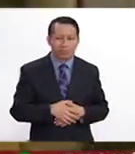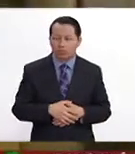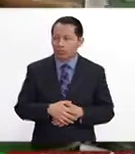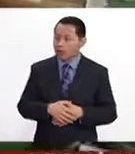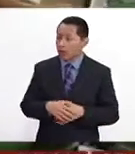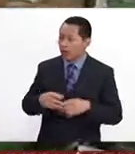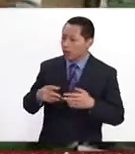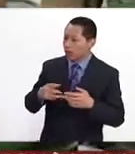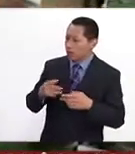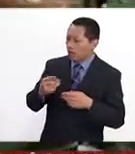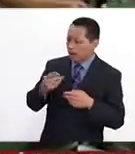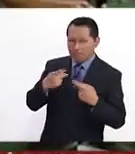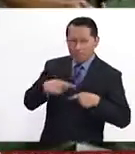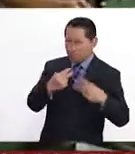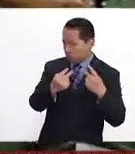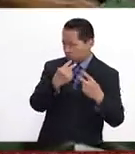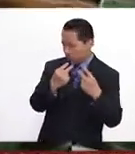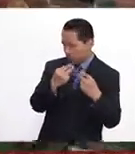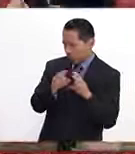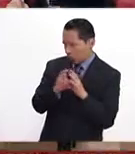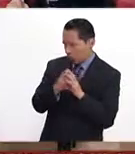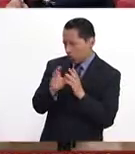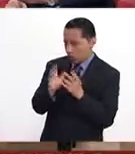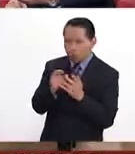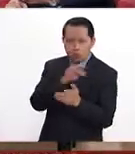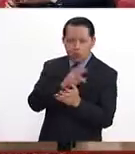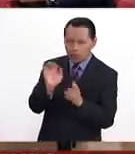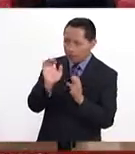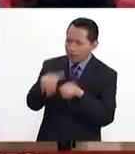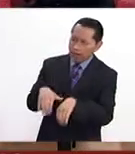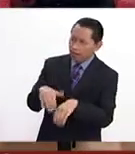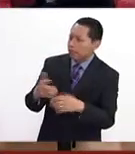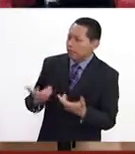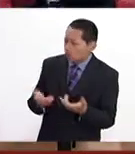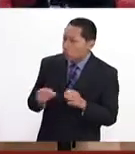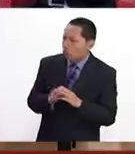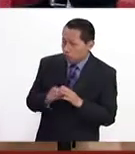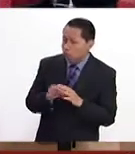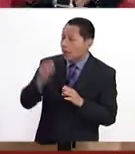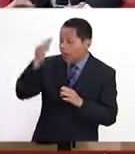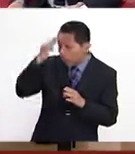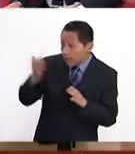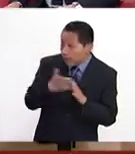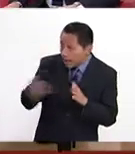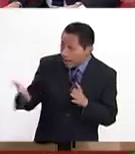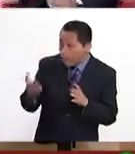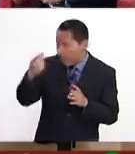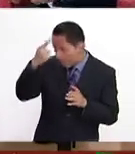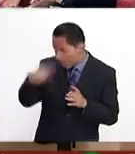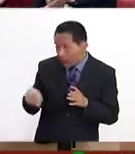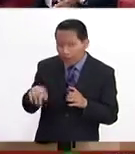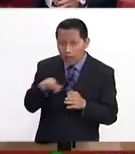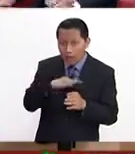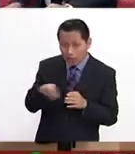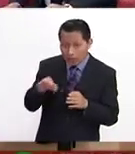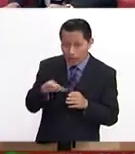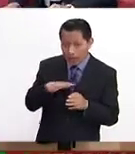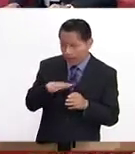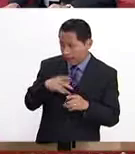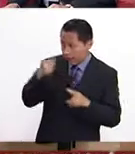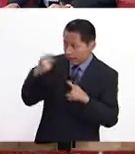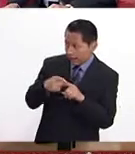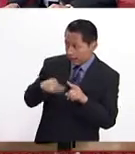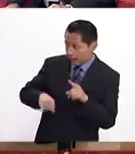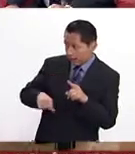cuáles son los procesos de inscripción los procesos de los tiempos para poder precisamente ya tomar cartas en el asunto